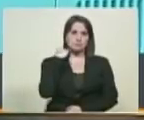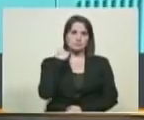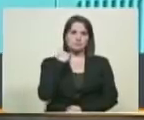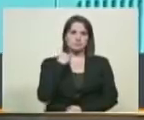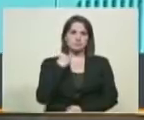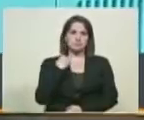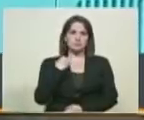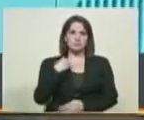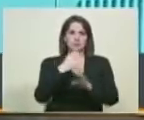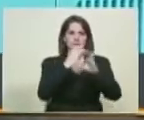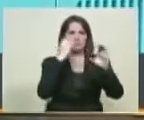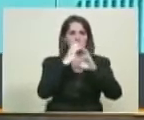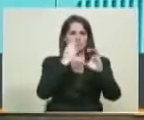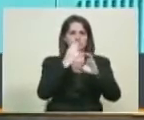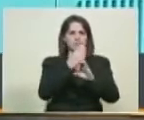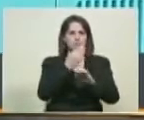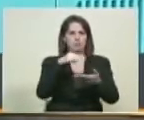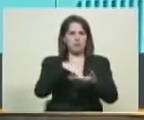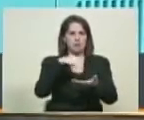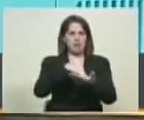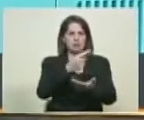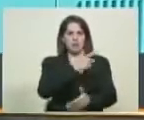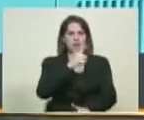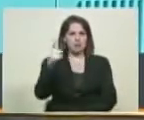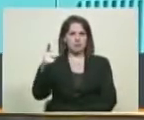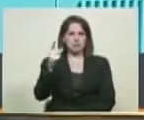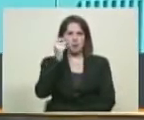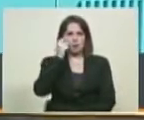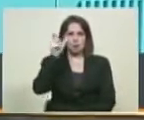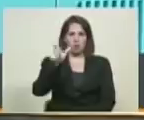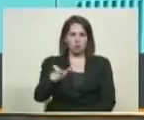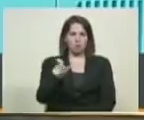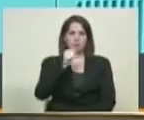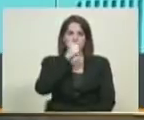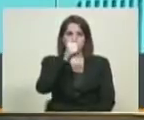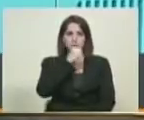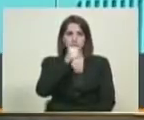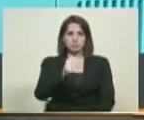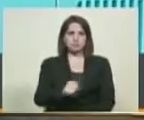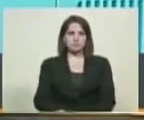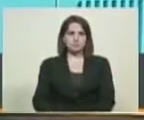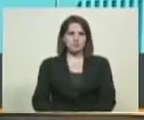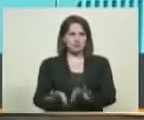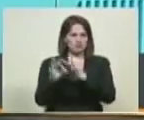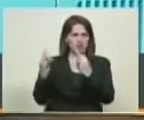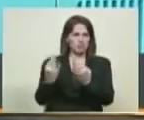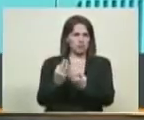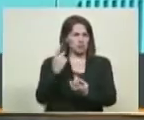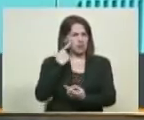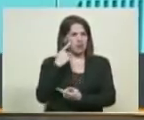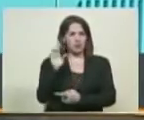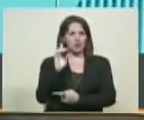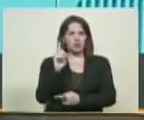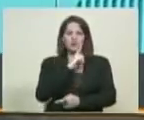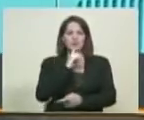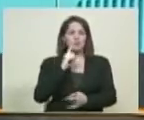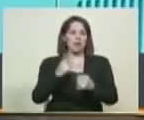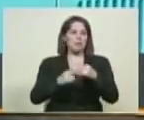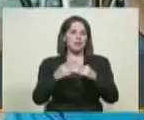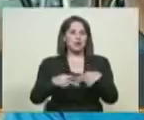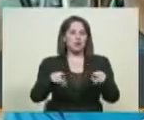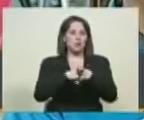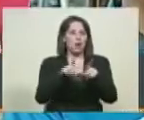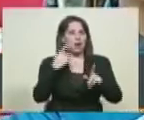¿verdad? Se trata de Robert Yanes. Los dos son Yanes, ¿son familia? Casualidad. ¿Casualidad?